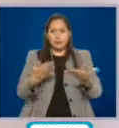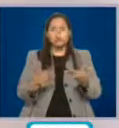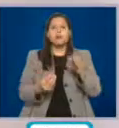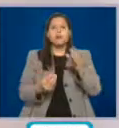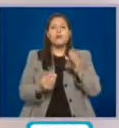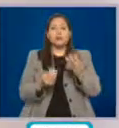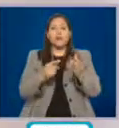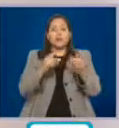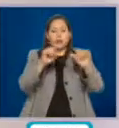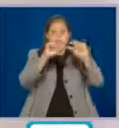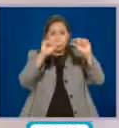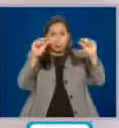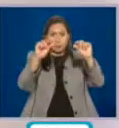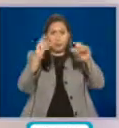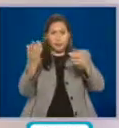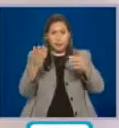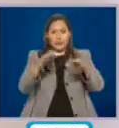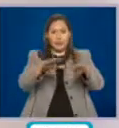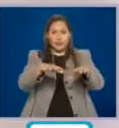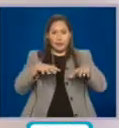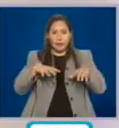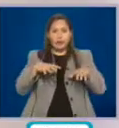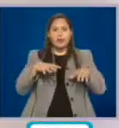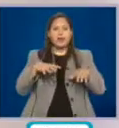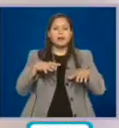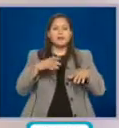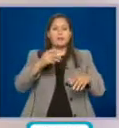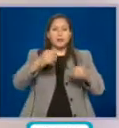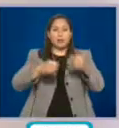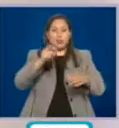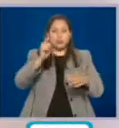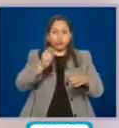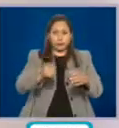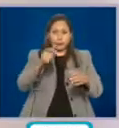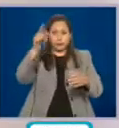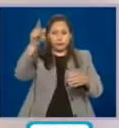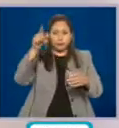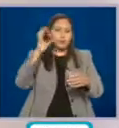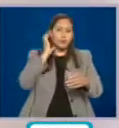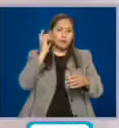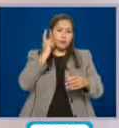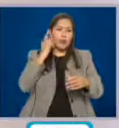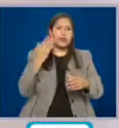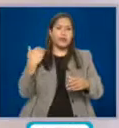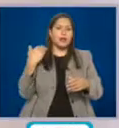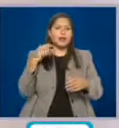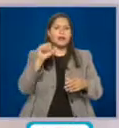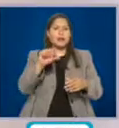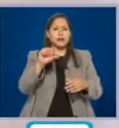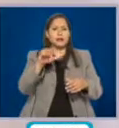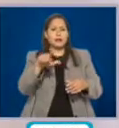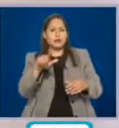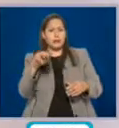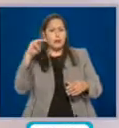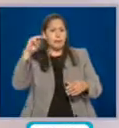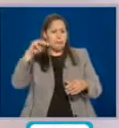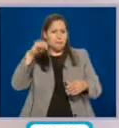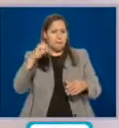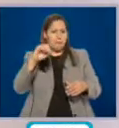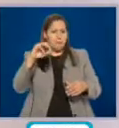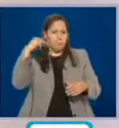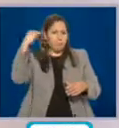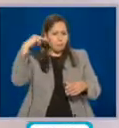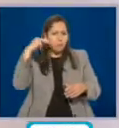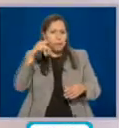una de las fracciones parlamentarias, presentó una iniciativa ahora el 16-17 de mayo, que es la que se